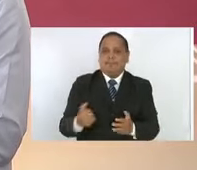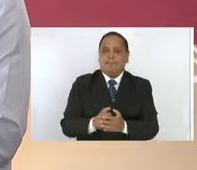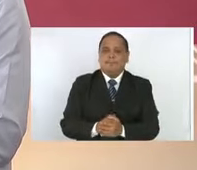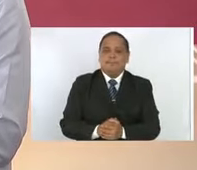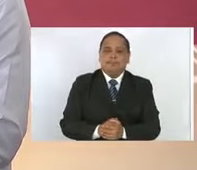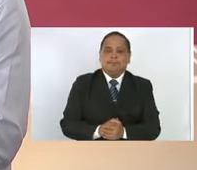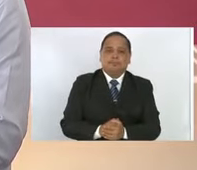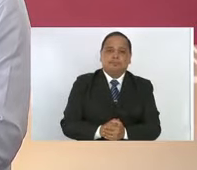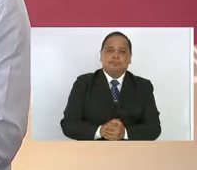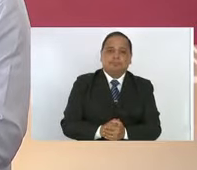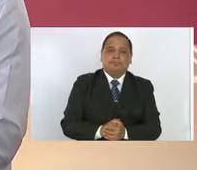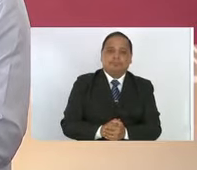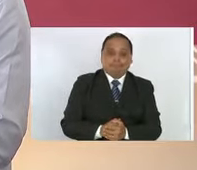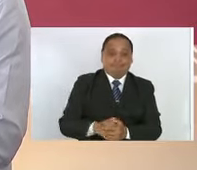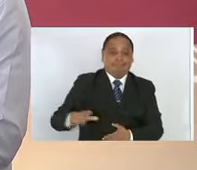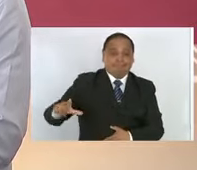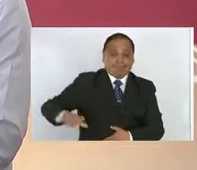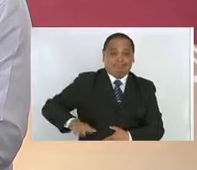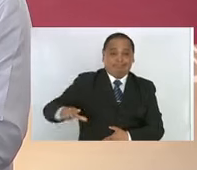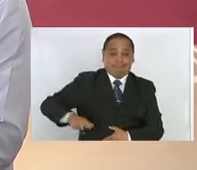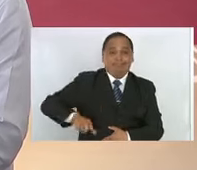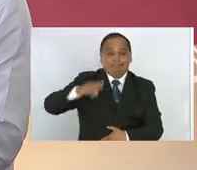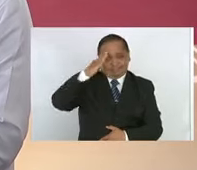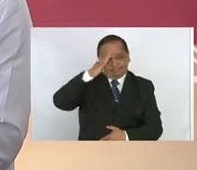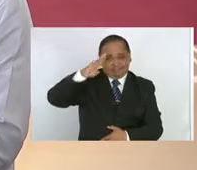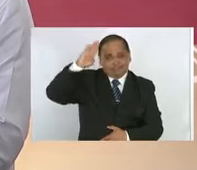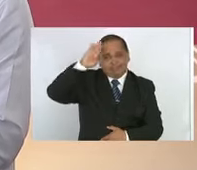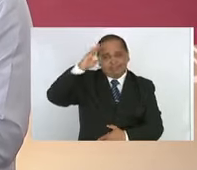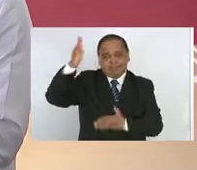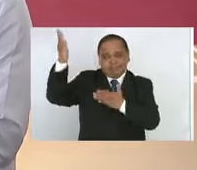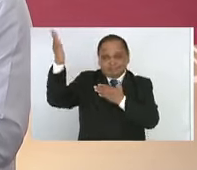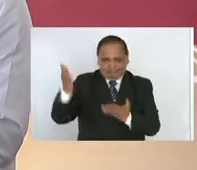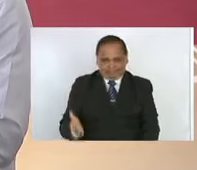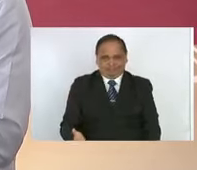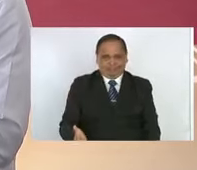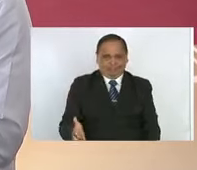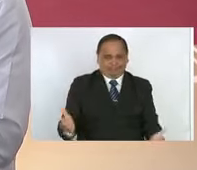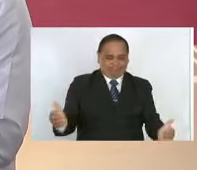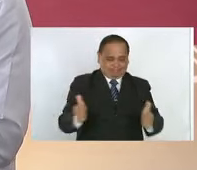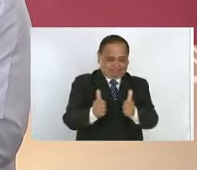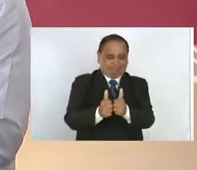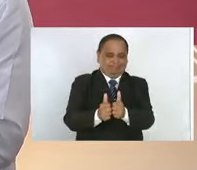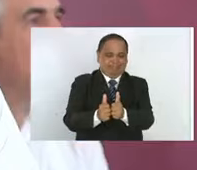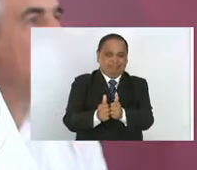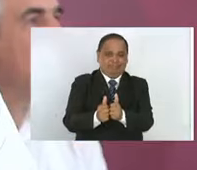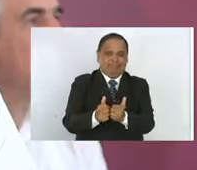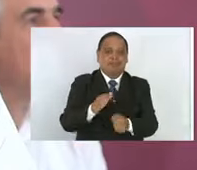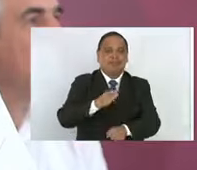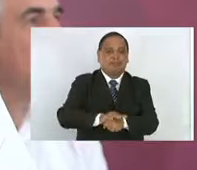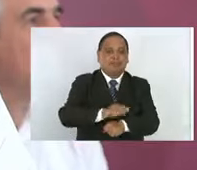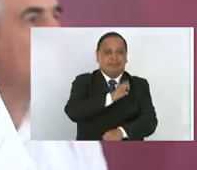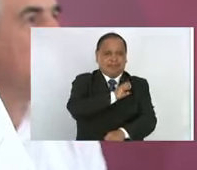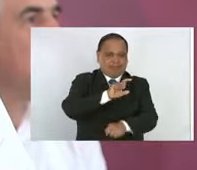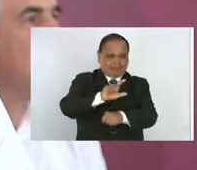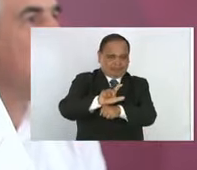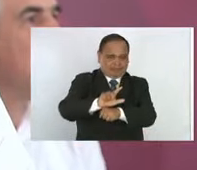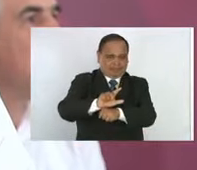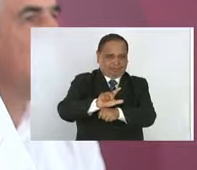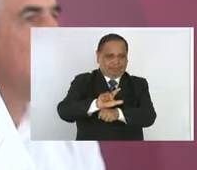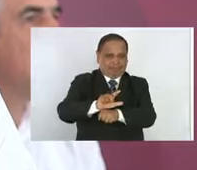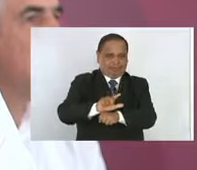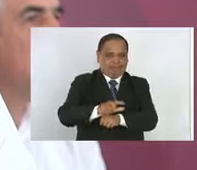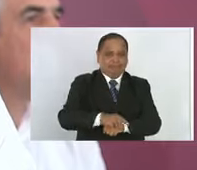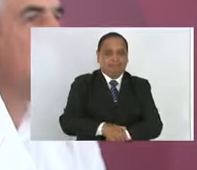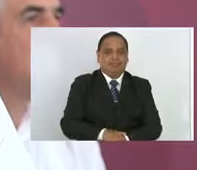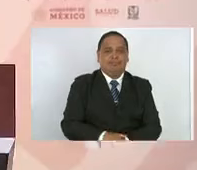del gobierno de Cuba que nos acompaña, en especial los